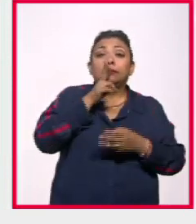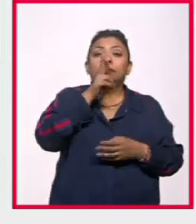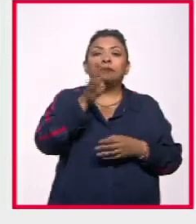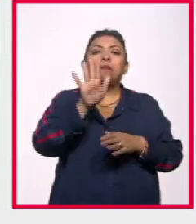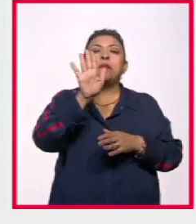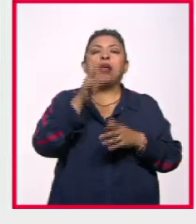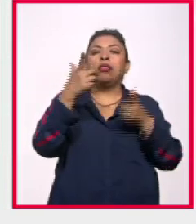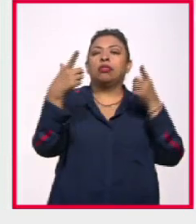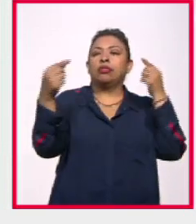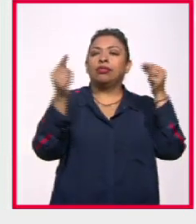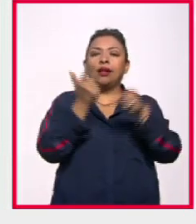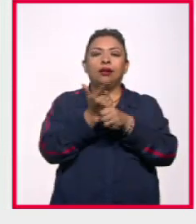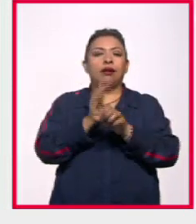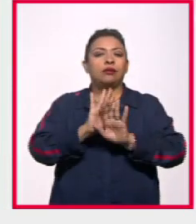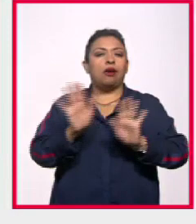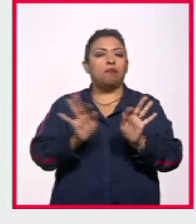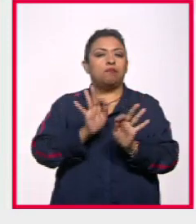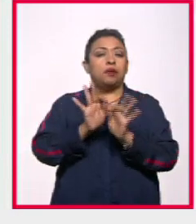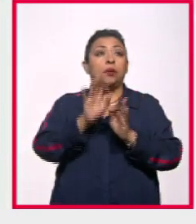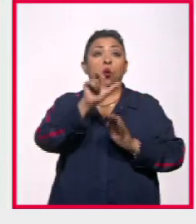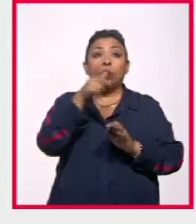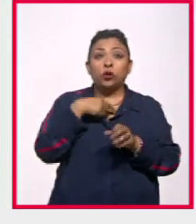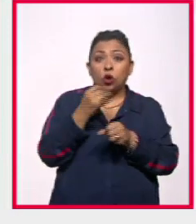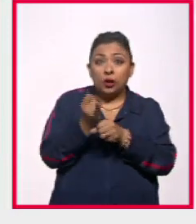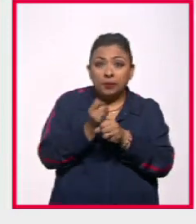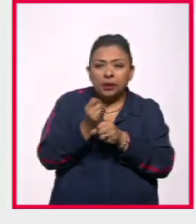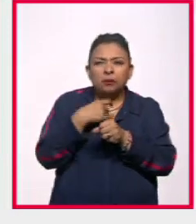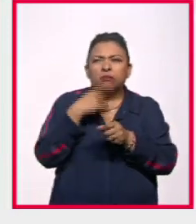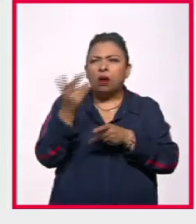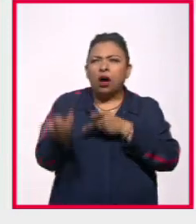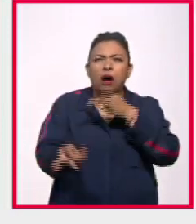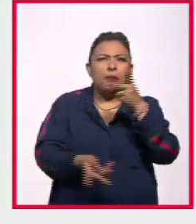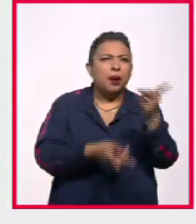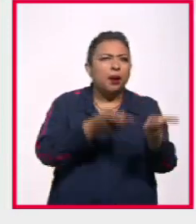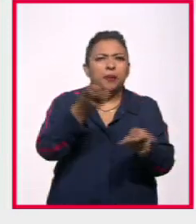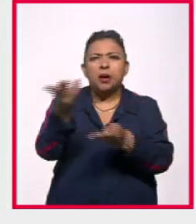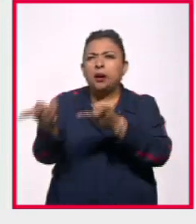licenciar. Cuando estás investigando, preguntas mucho.